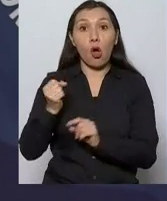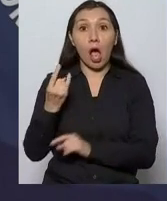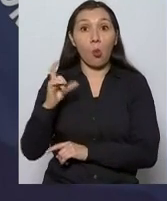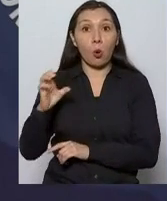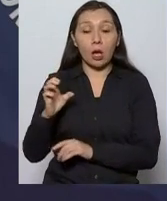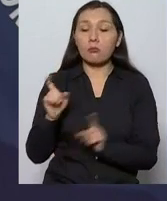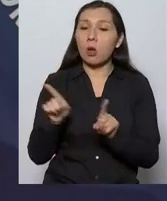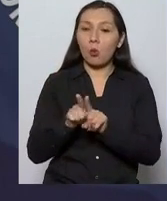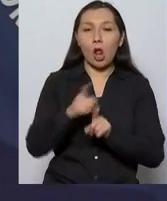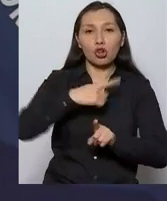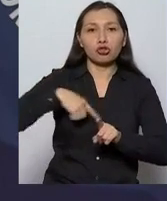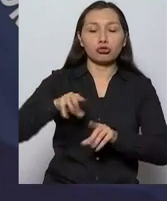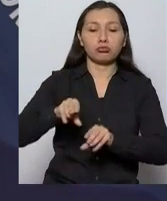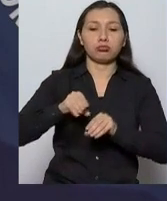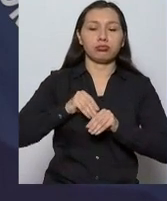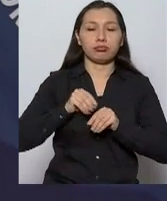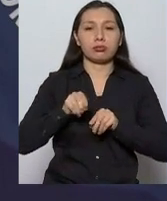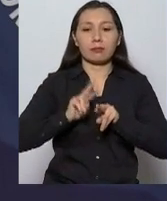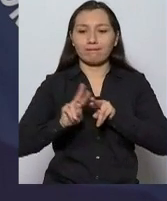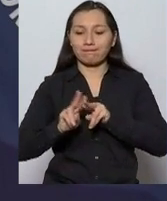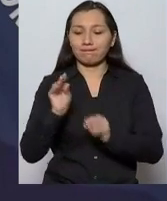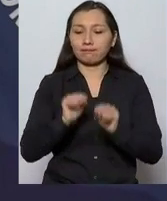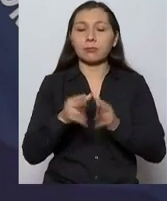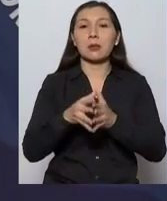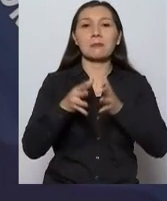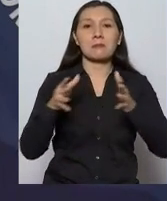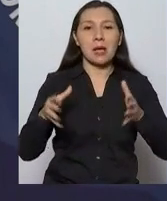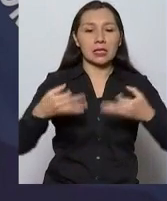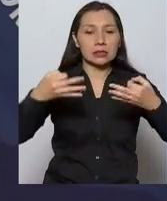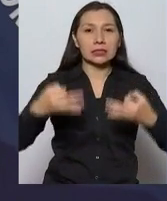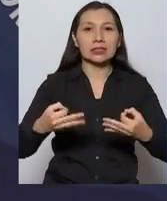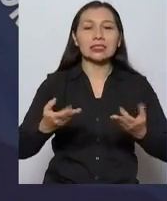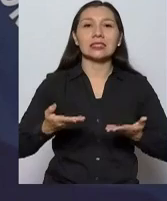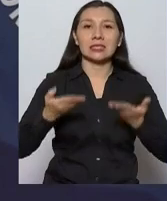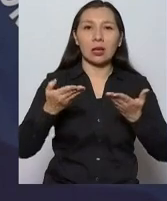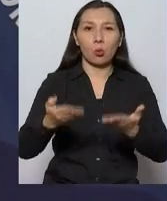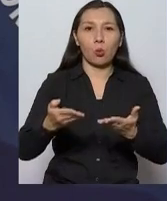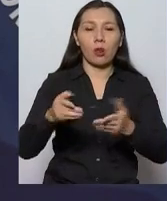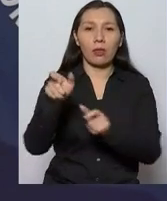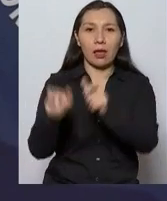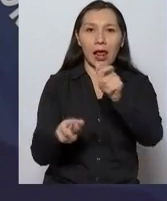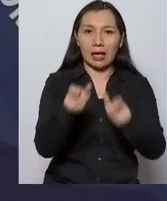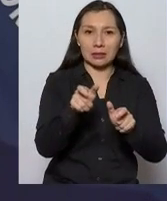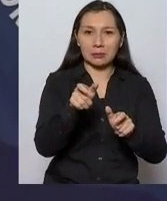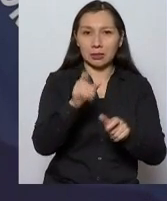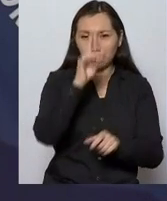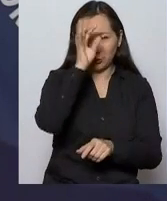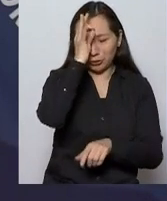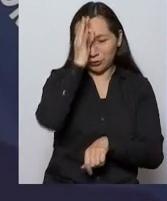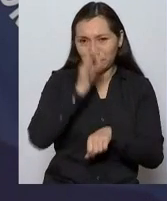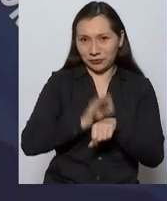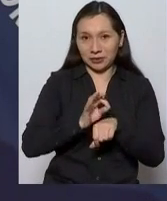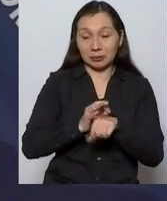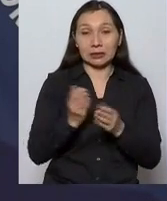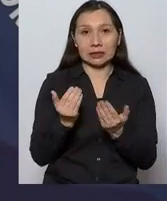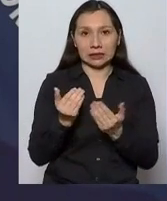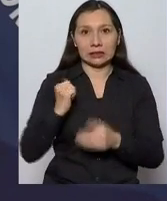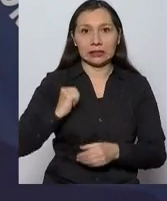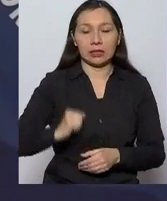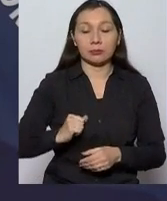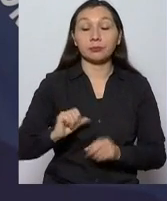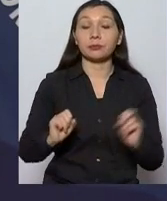hemos hecho nuestro, para mayor, insisto, seguridad de los pacientes. Lo